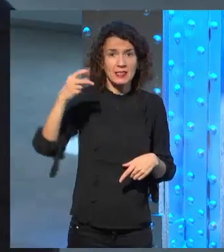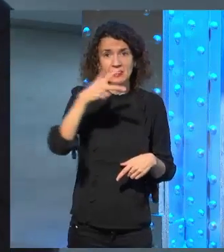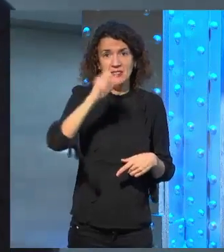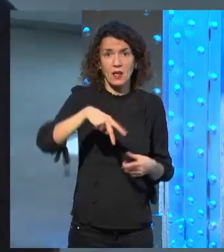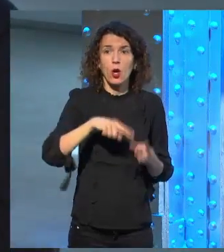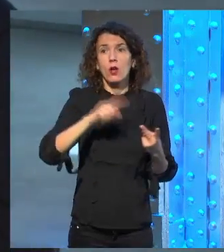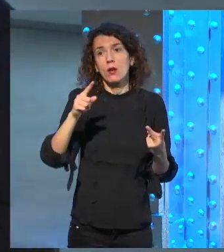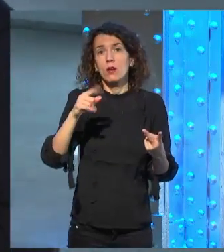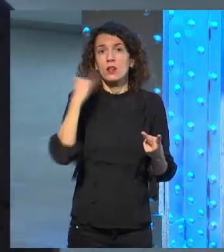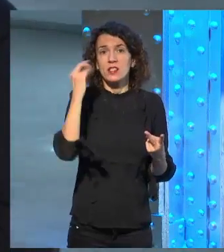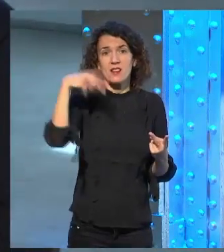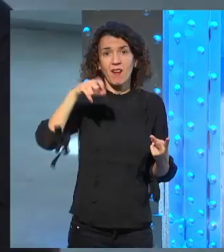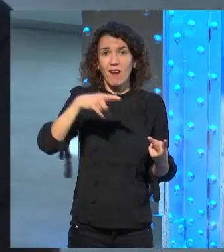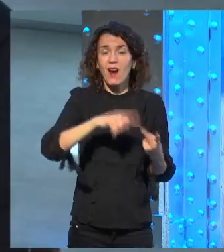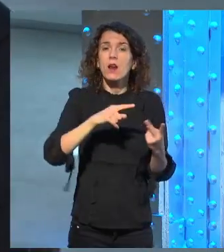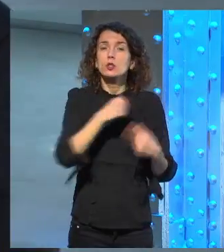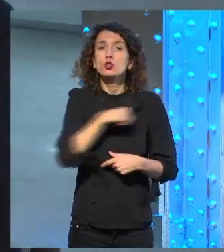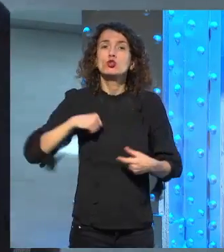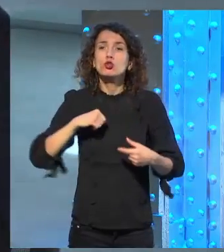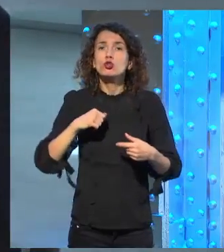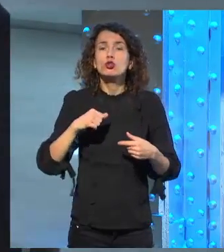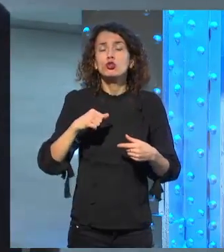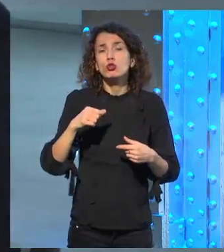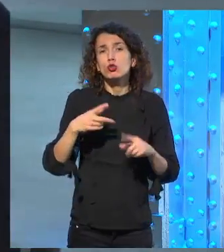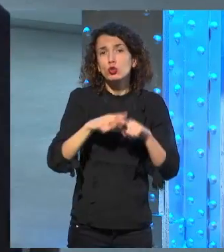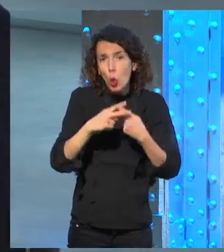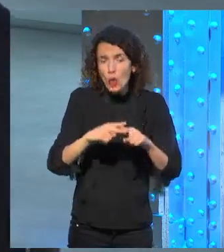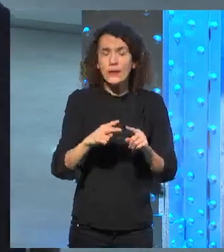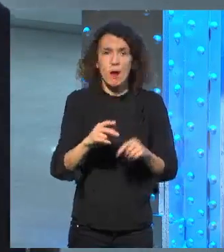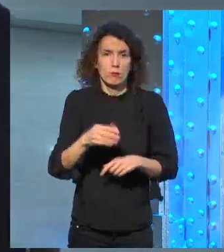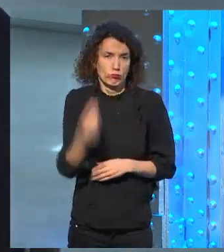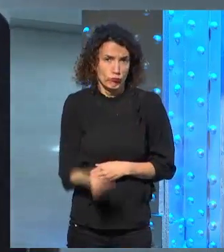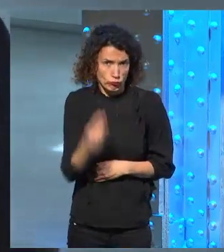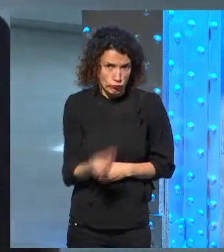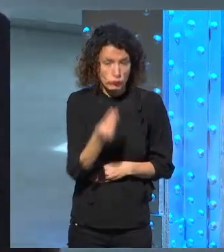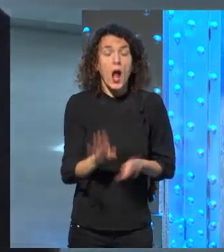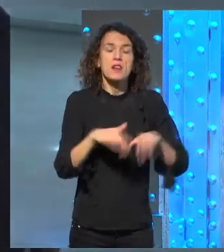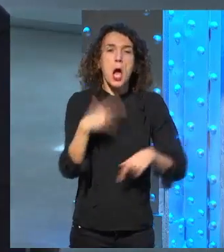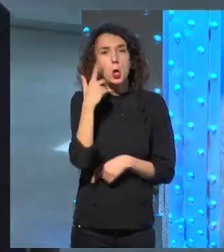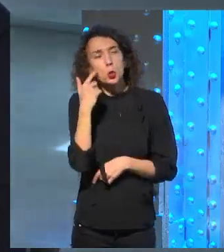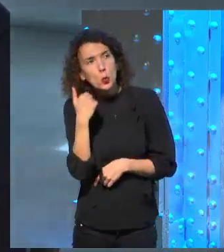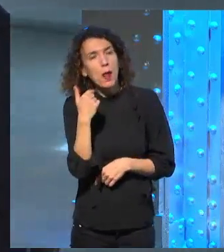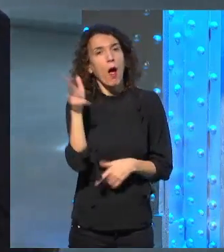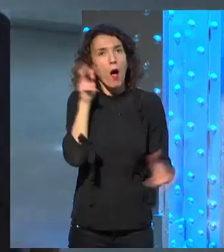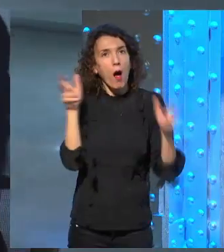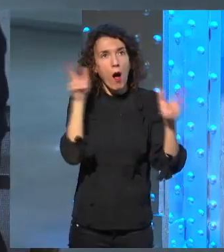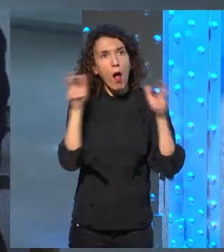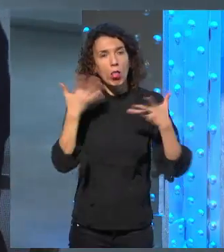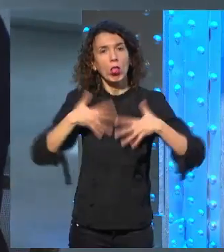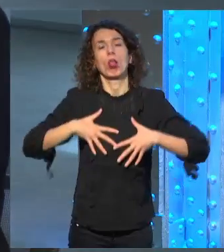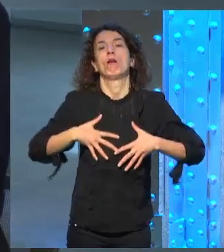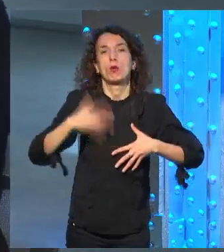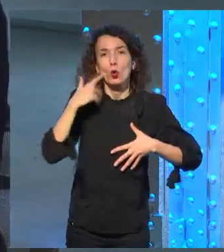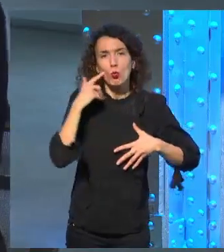con Jan Kigas, un chelista extraordinario. Pues al final te acostumbras a oír también mucho